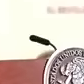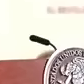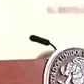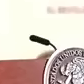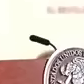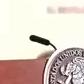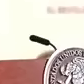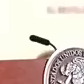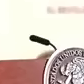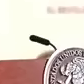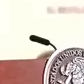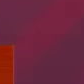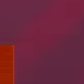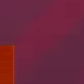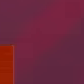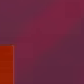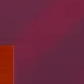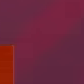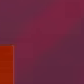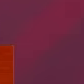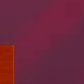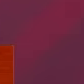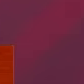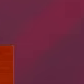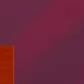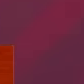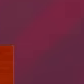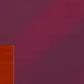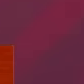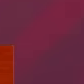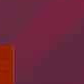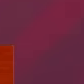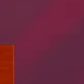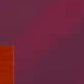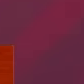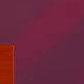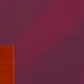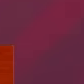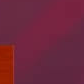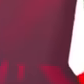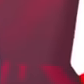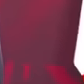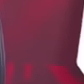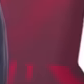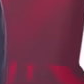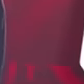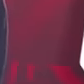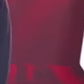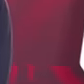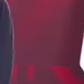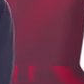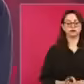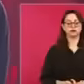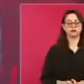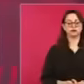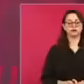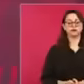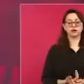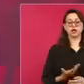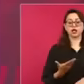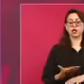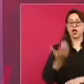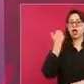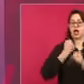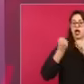eso, él sigue queriendo sabotear. Vemos que él no sé qué está en